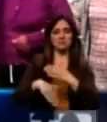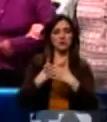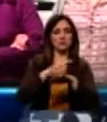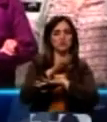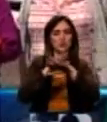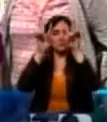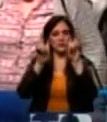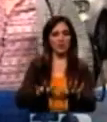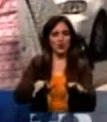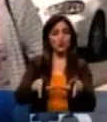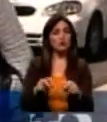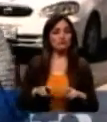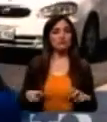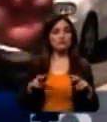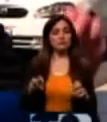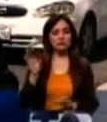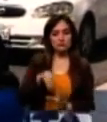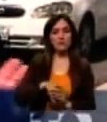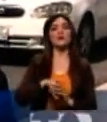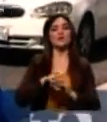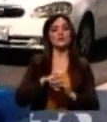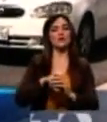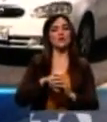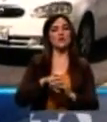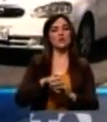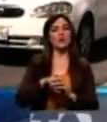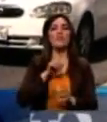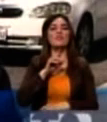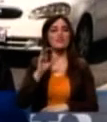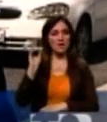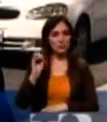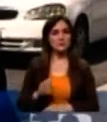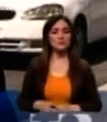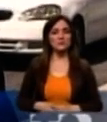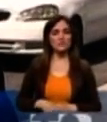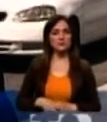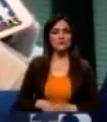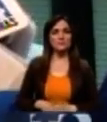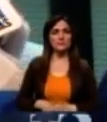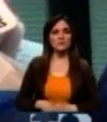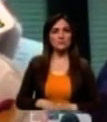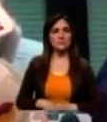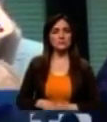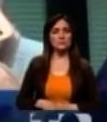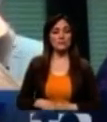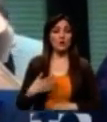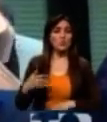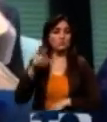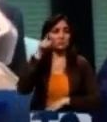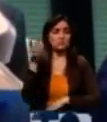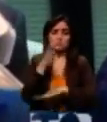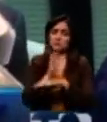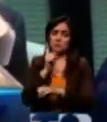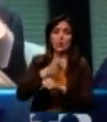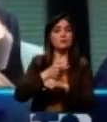de corrupción que se investigan alrededor de su tío, Ricardo Rivera. La disposición que di como fiscal la